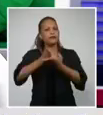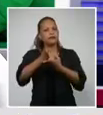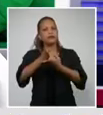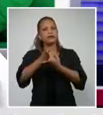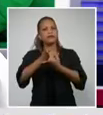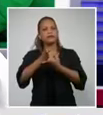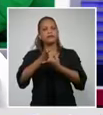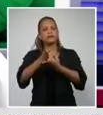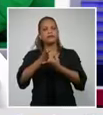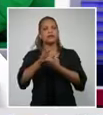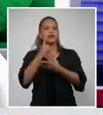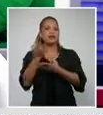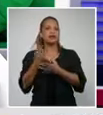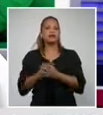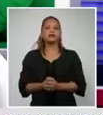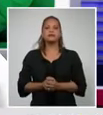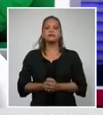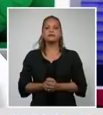la